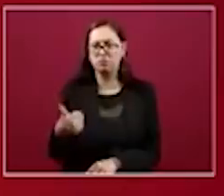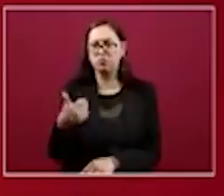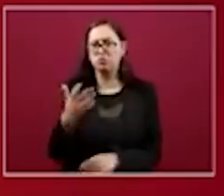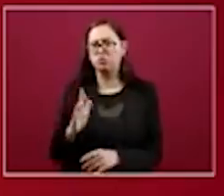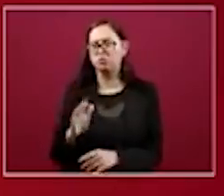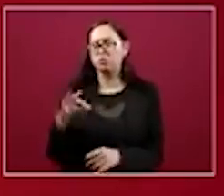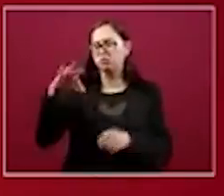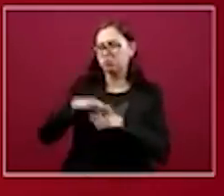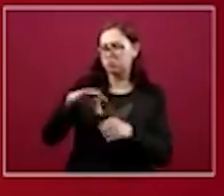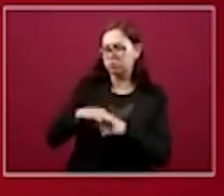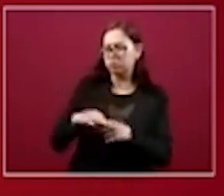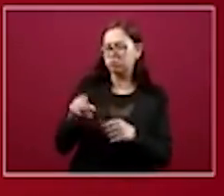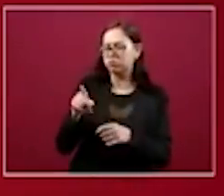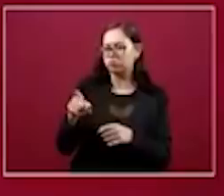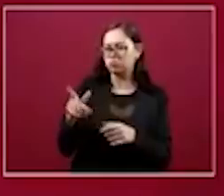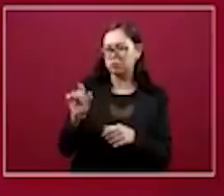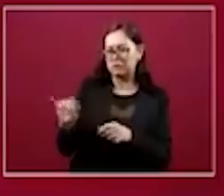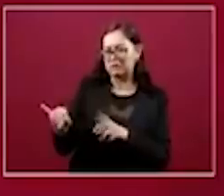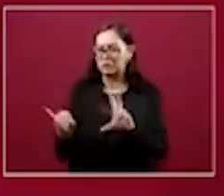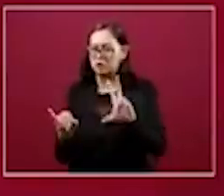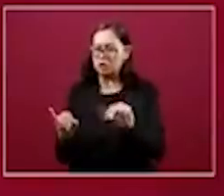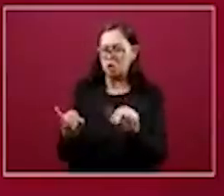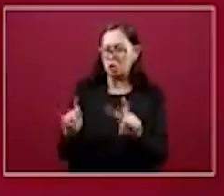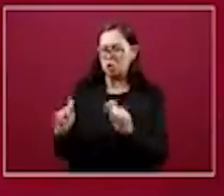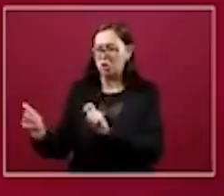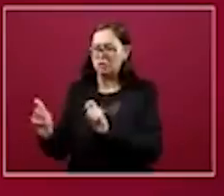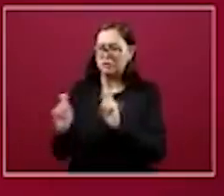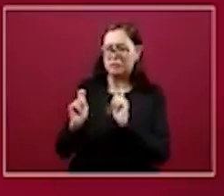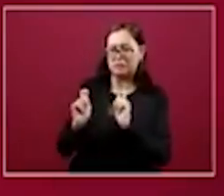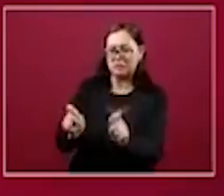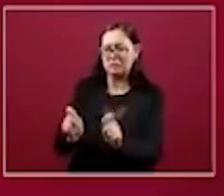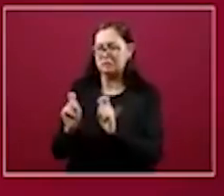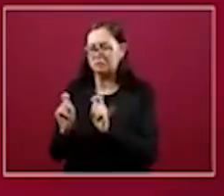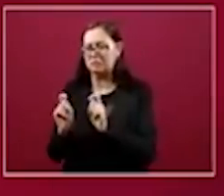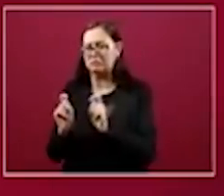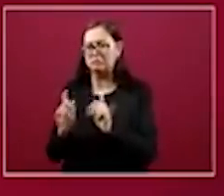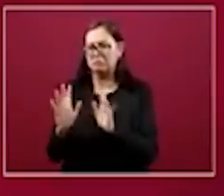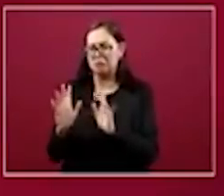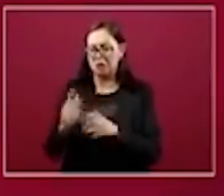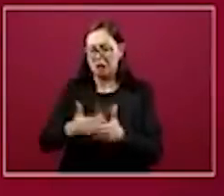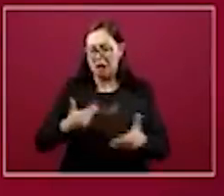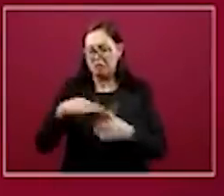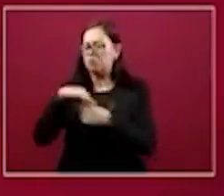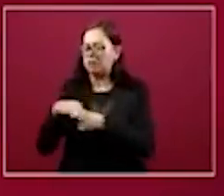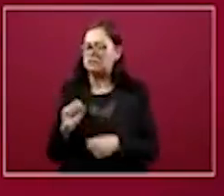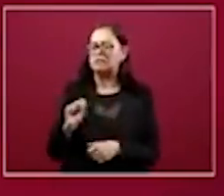un precandidato o precandidata a un cargo y luego ya en la votación